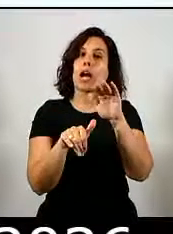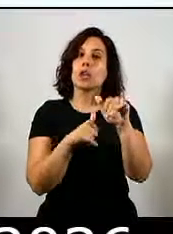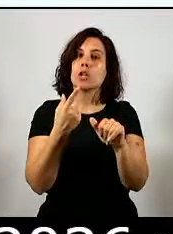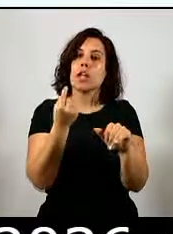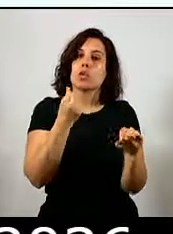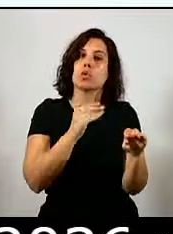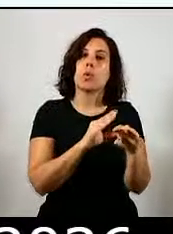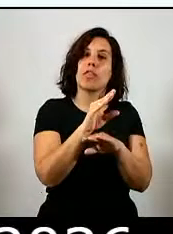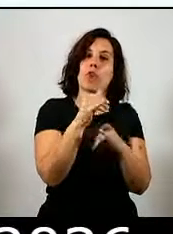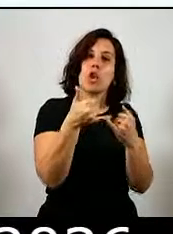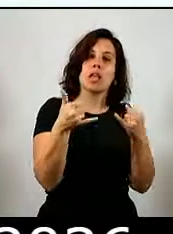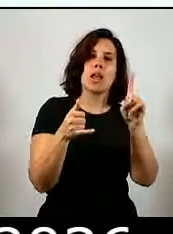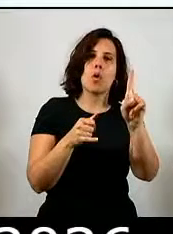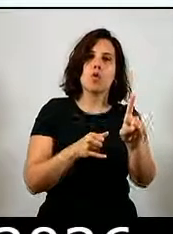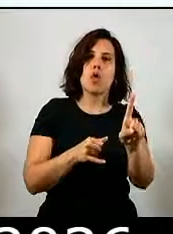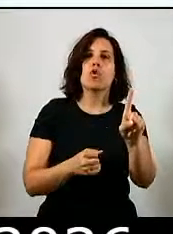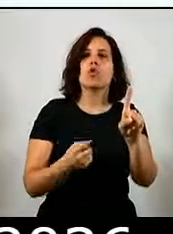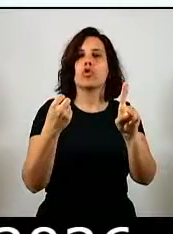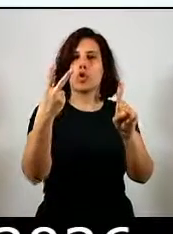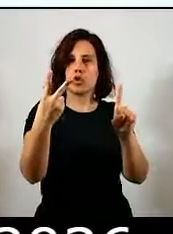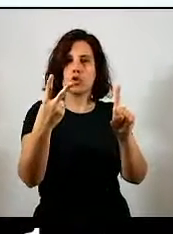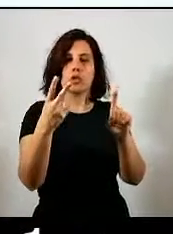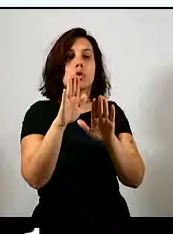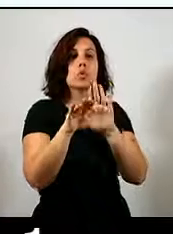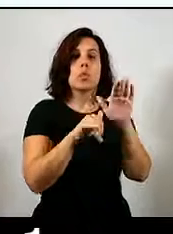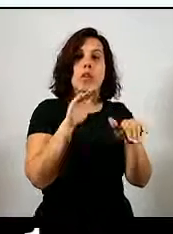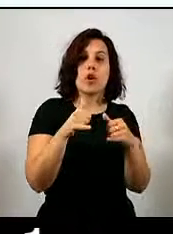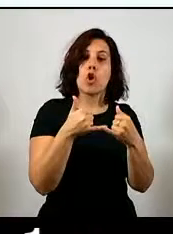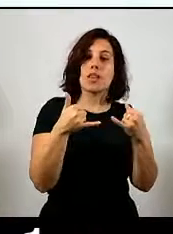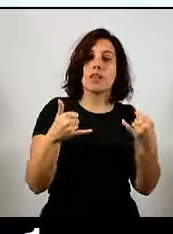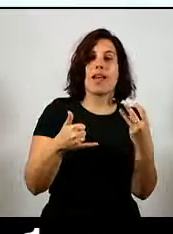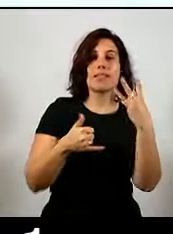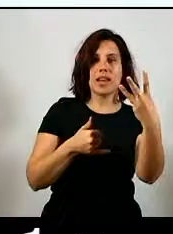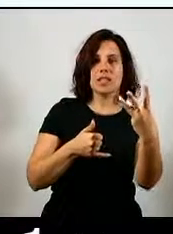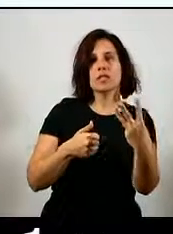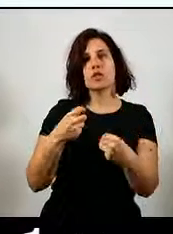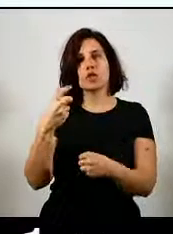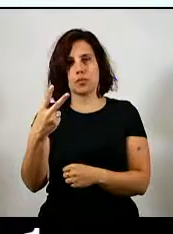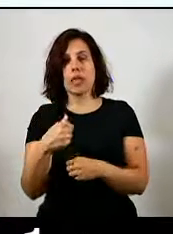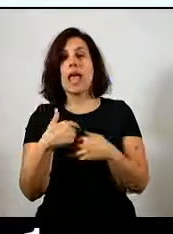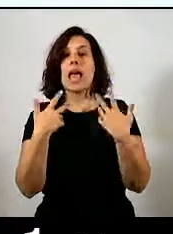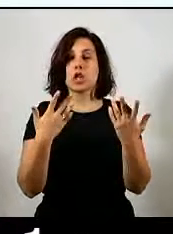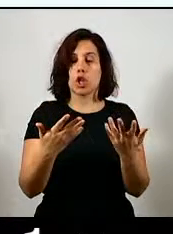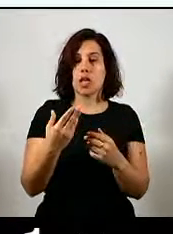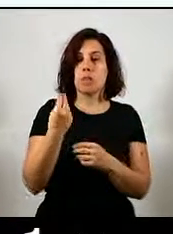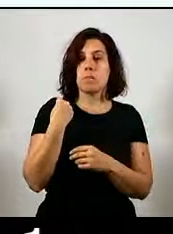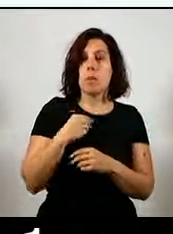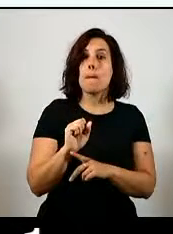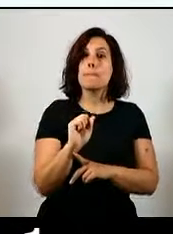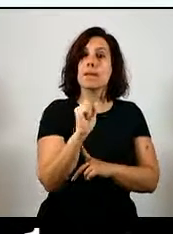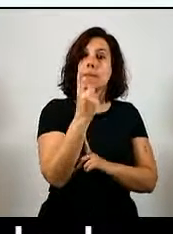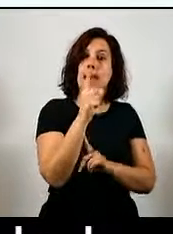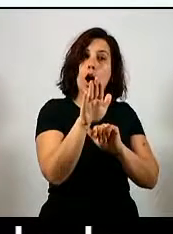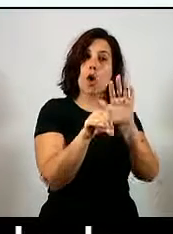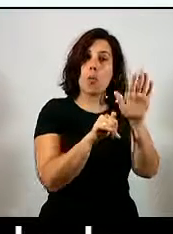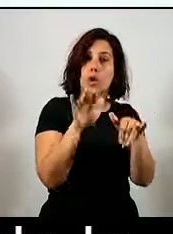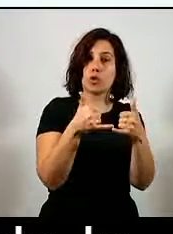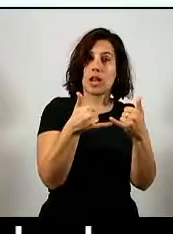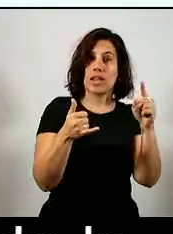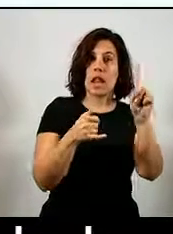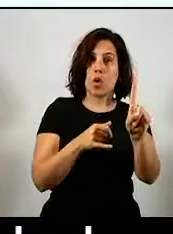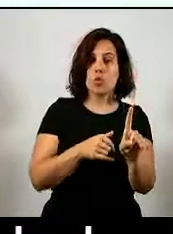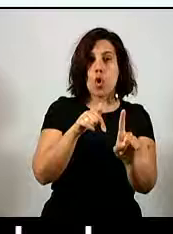subvenciones de la línea 1 y 3 de la línea 2. El importe de la primera convocatoria de la línea 1, de la que informamos hoy, es